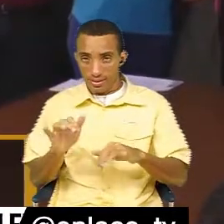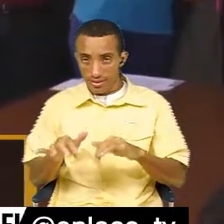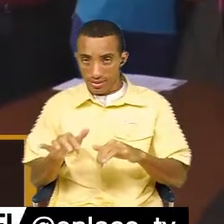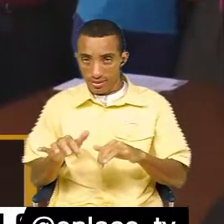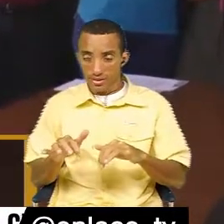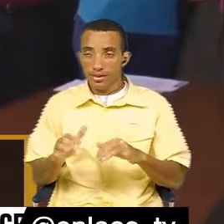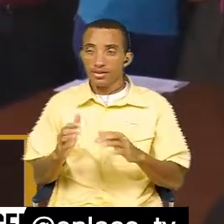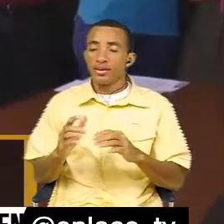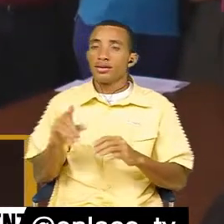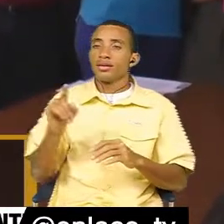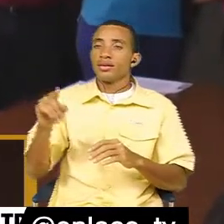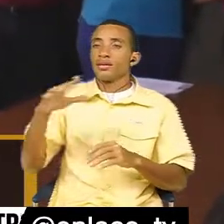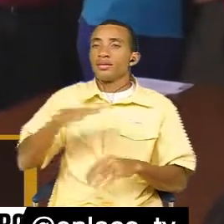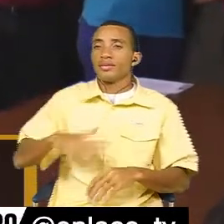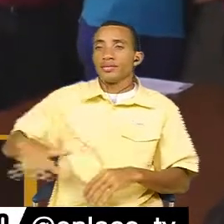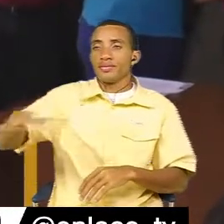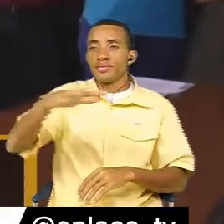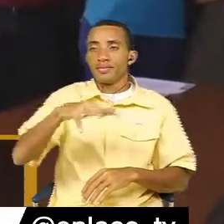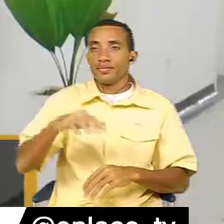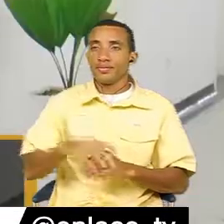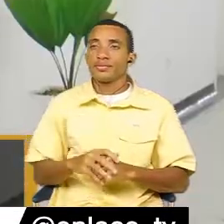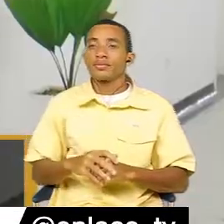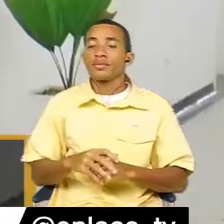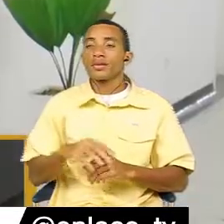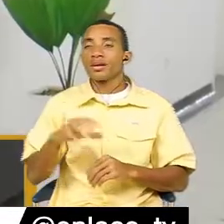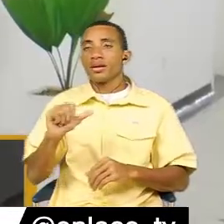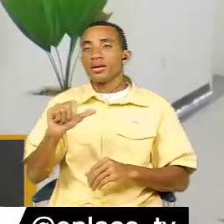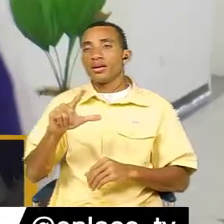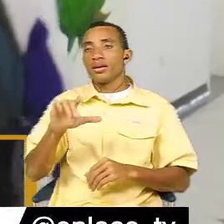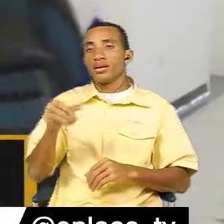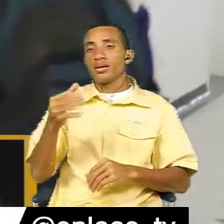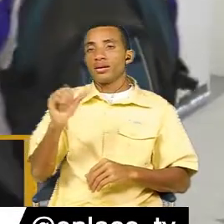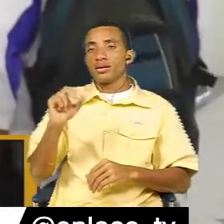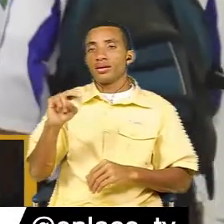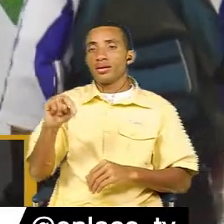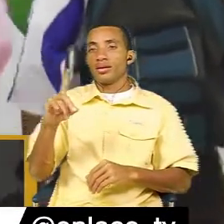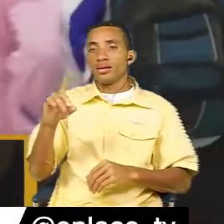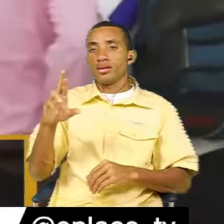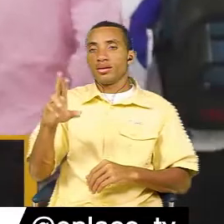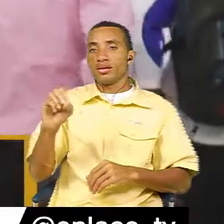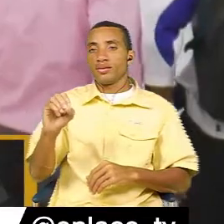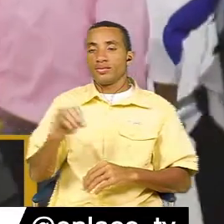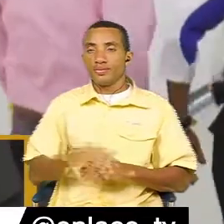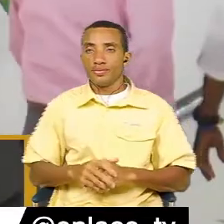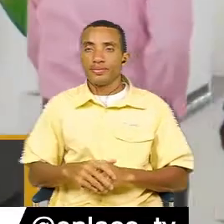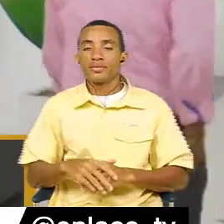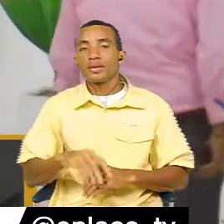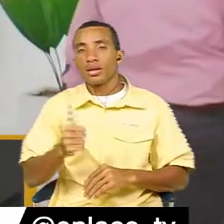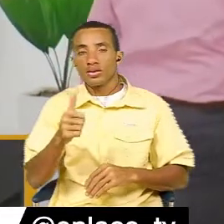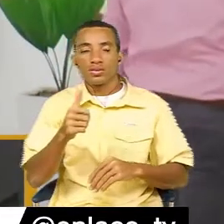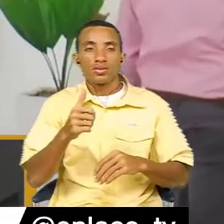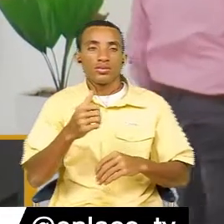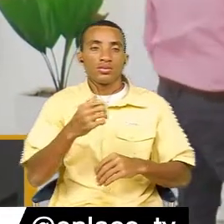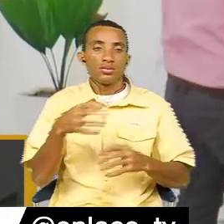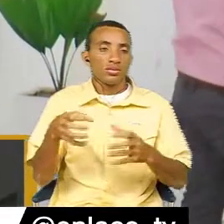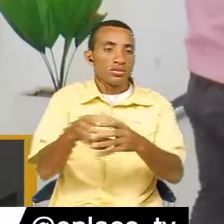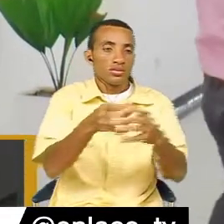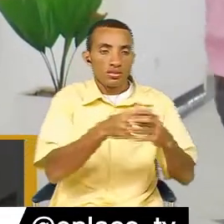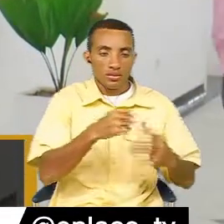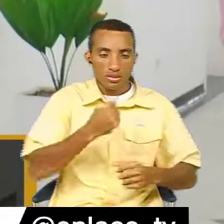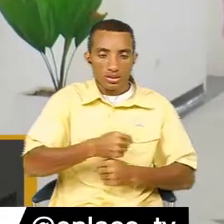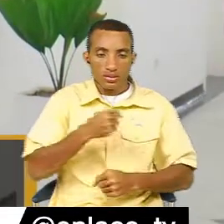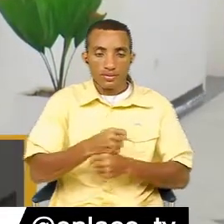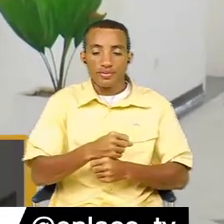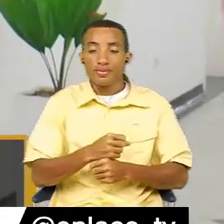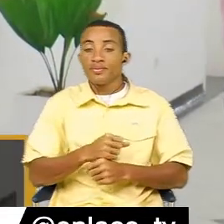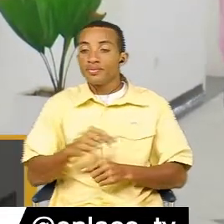despacho municipal, Alejandro Borges. Ya entré en contacto con los grupos de trabajo de la Secretaría de Medio Ambiente.